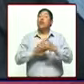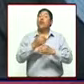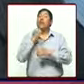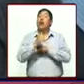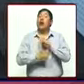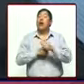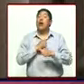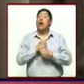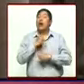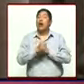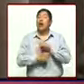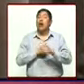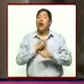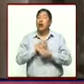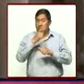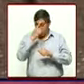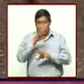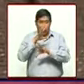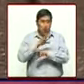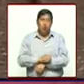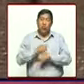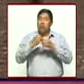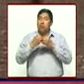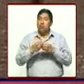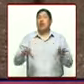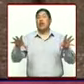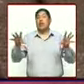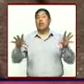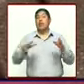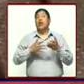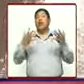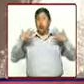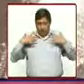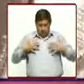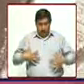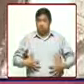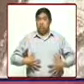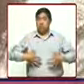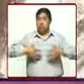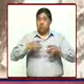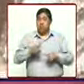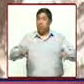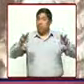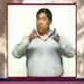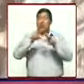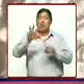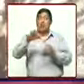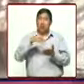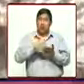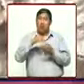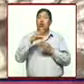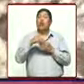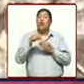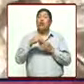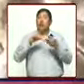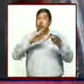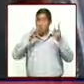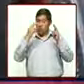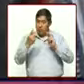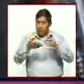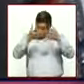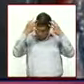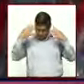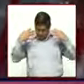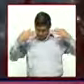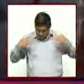los años, estas costumbres se fueron perdiendo, donde el traje del moreno, que tenía un valor de $5,000, pasa a ser un